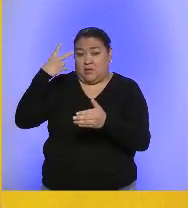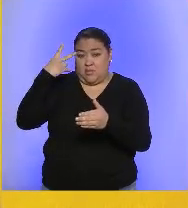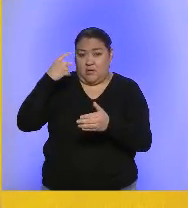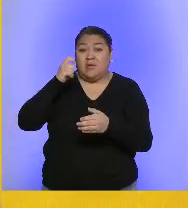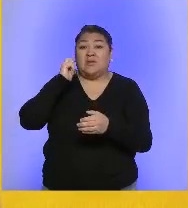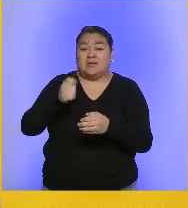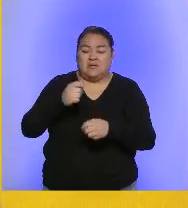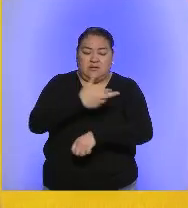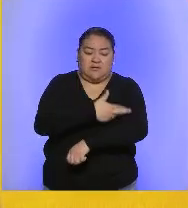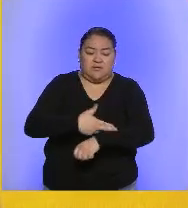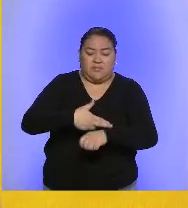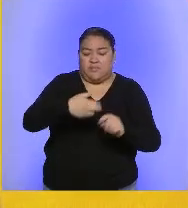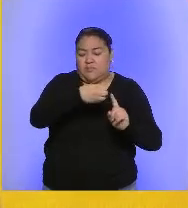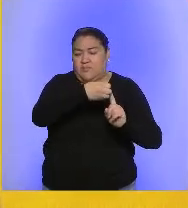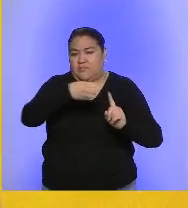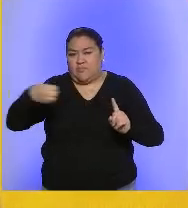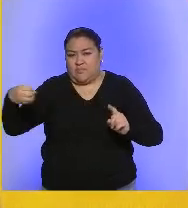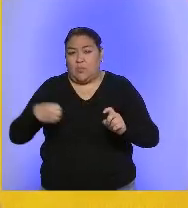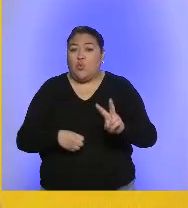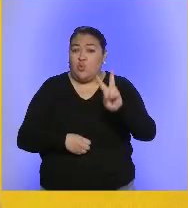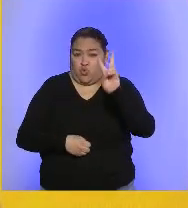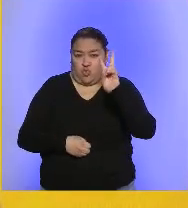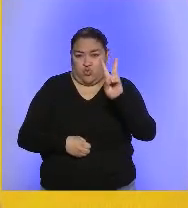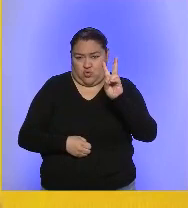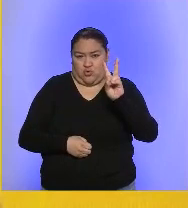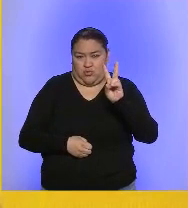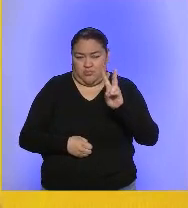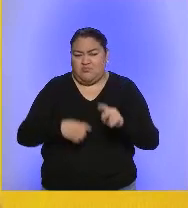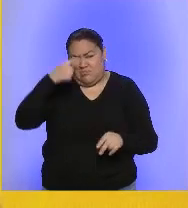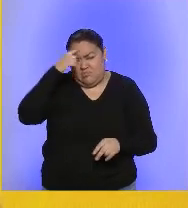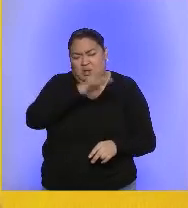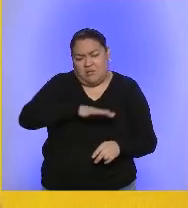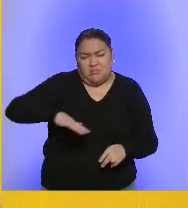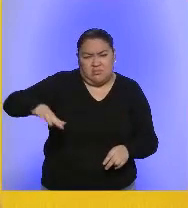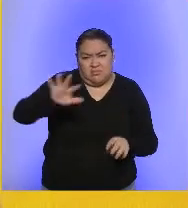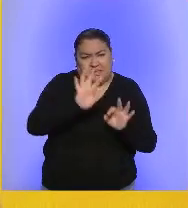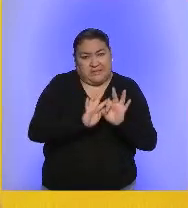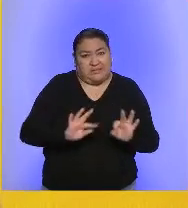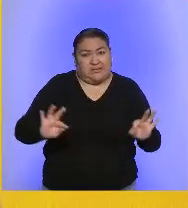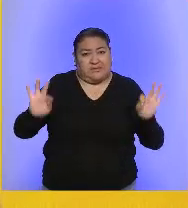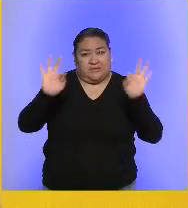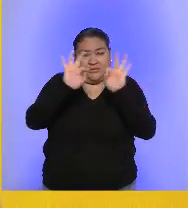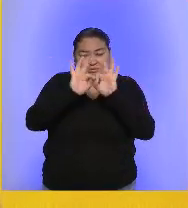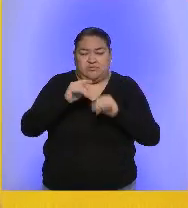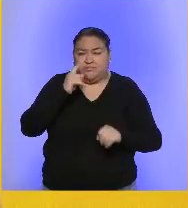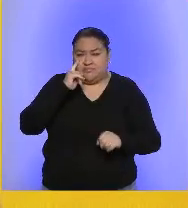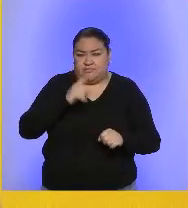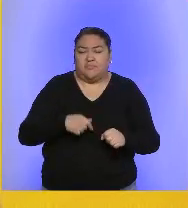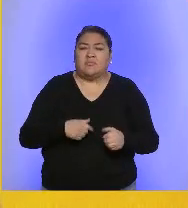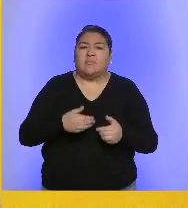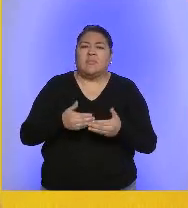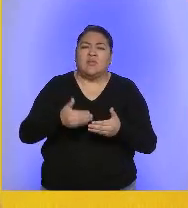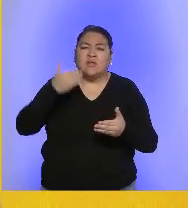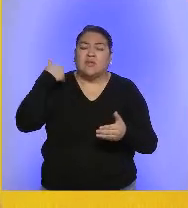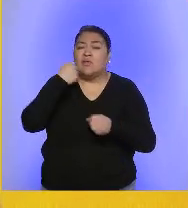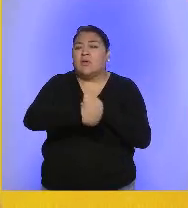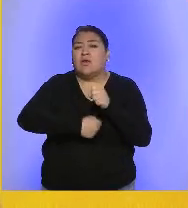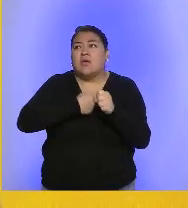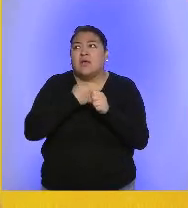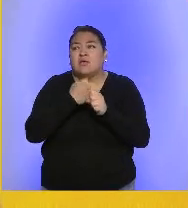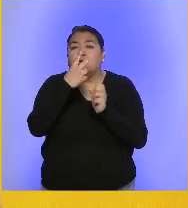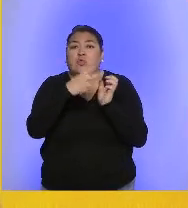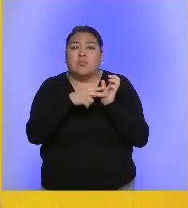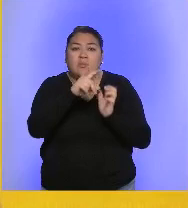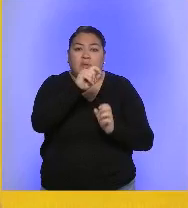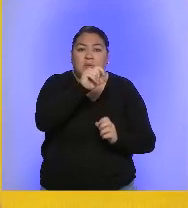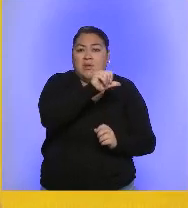para la vida política de la entidad. Por un lado, en el periodo 2020-2021 se desarrollaron las